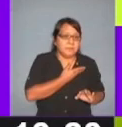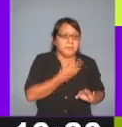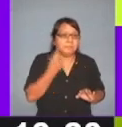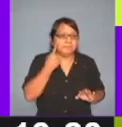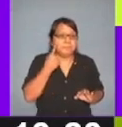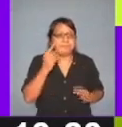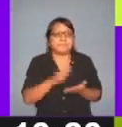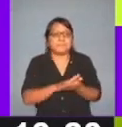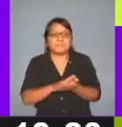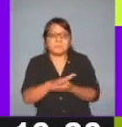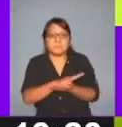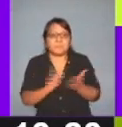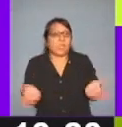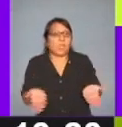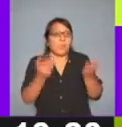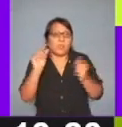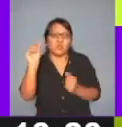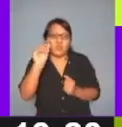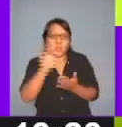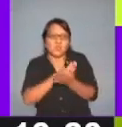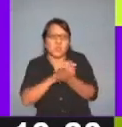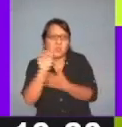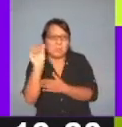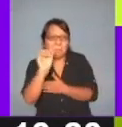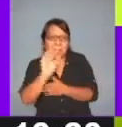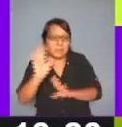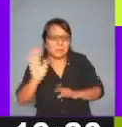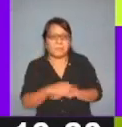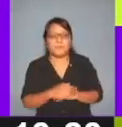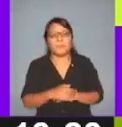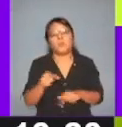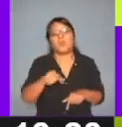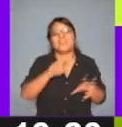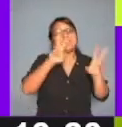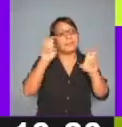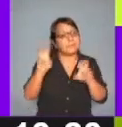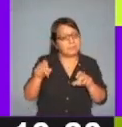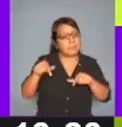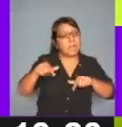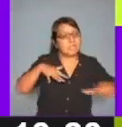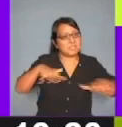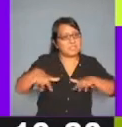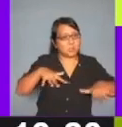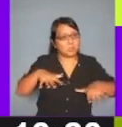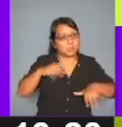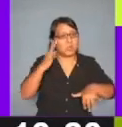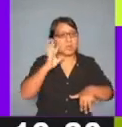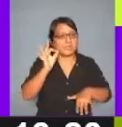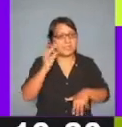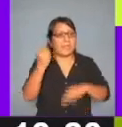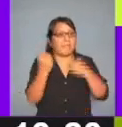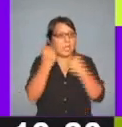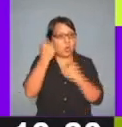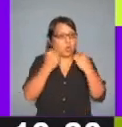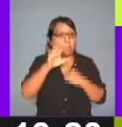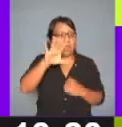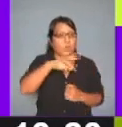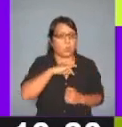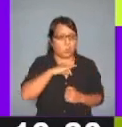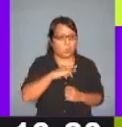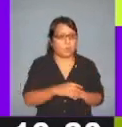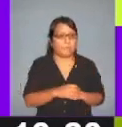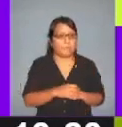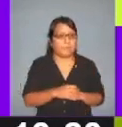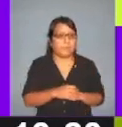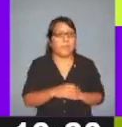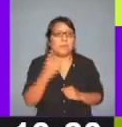provisoria lo del aumento bien ahí tenemos que empezar a hablar entonces de la situación financiera de la provincia y la